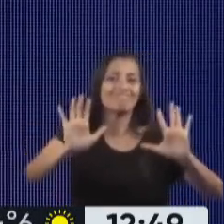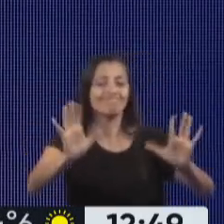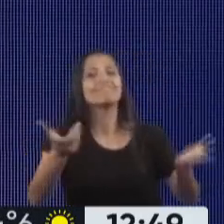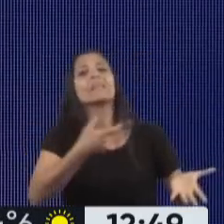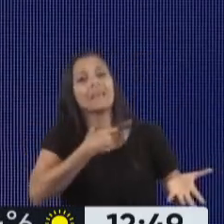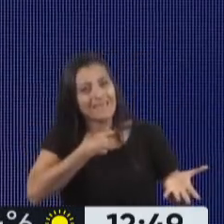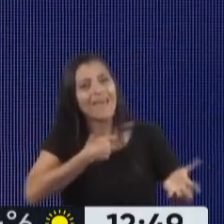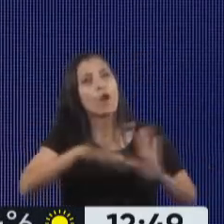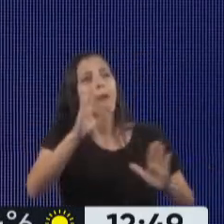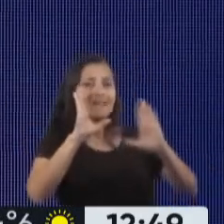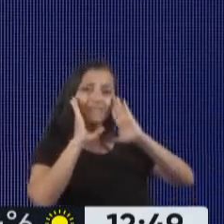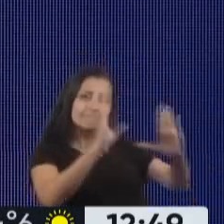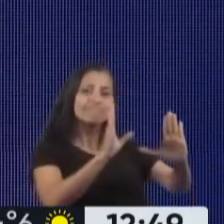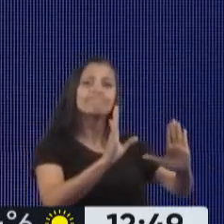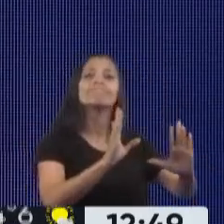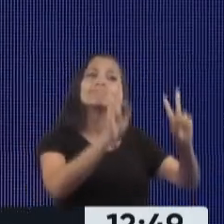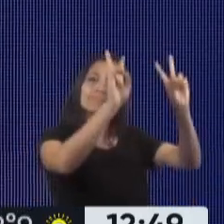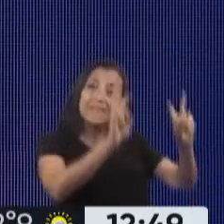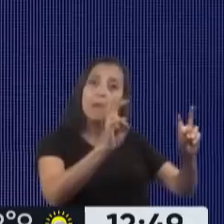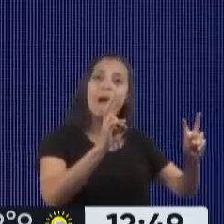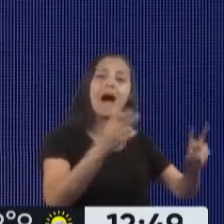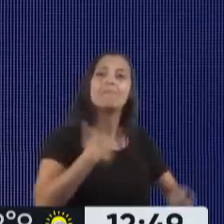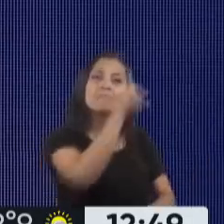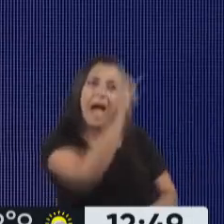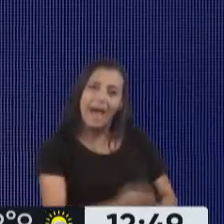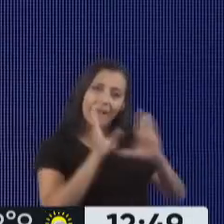quiero dejarme más tiempo para discutir el caso argentino.